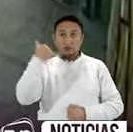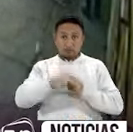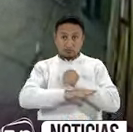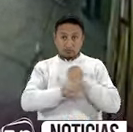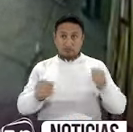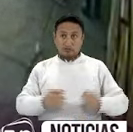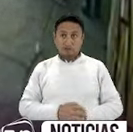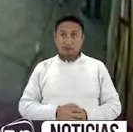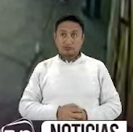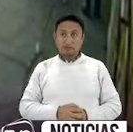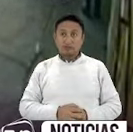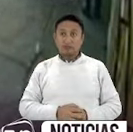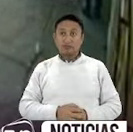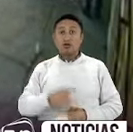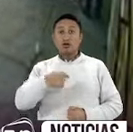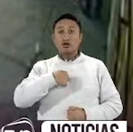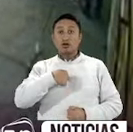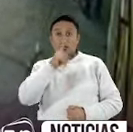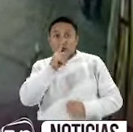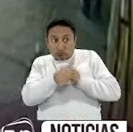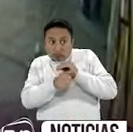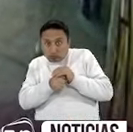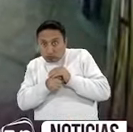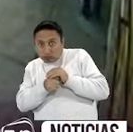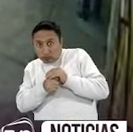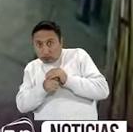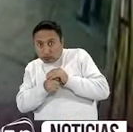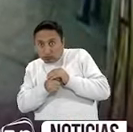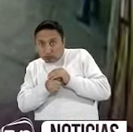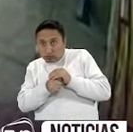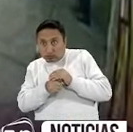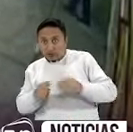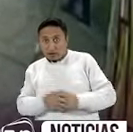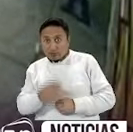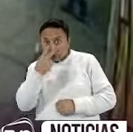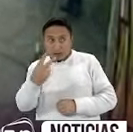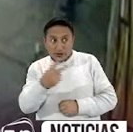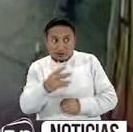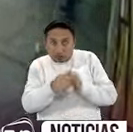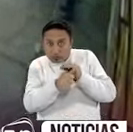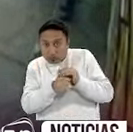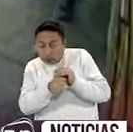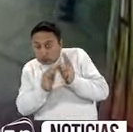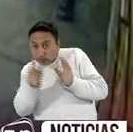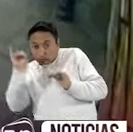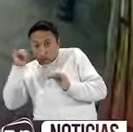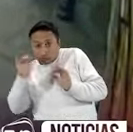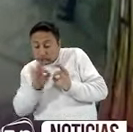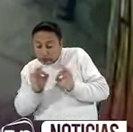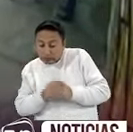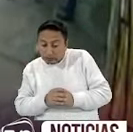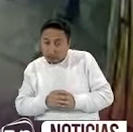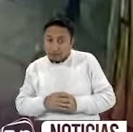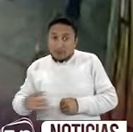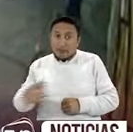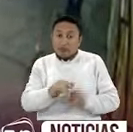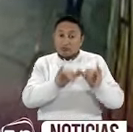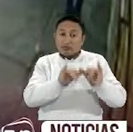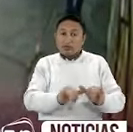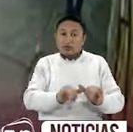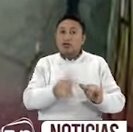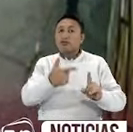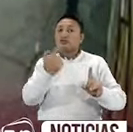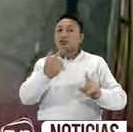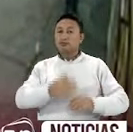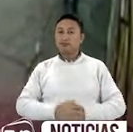sé, es por lo que yo me escondí, pues, como yo me metí, no logré escuchar mucho, simplemente que se quedara quieto porque si no lo